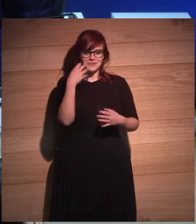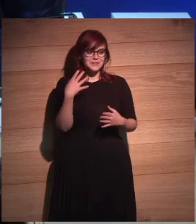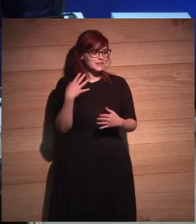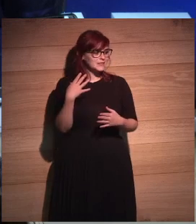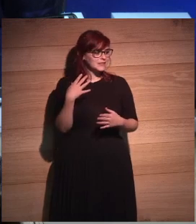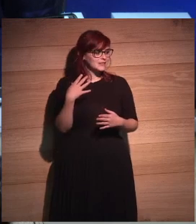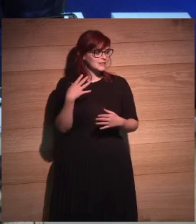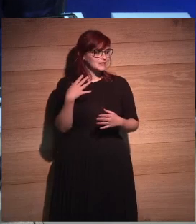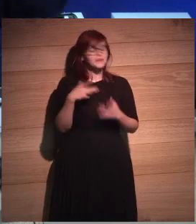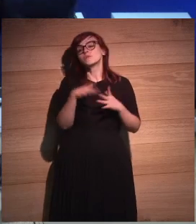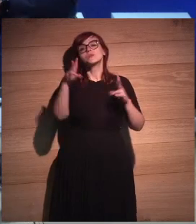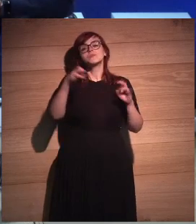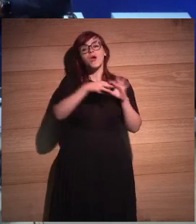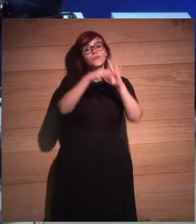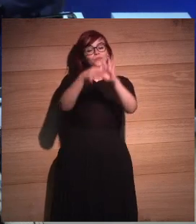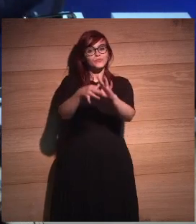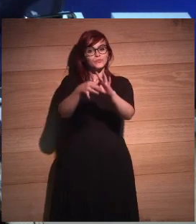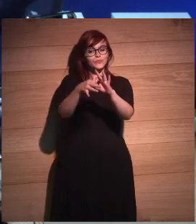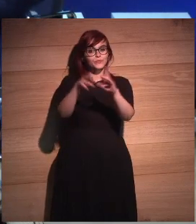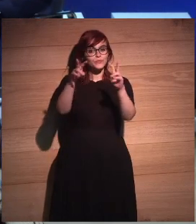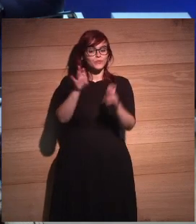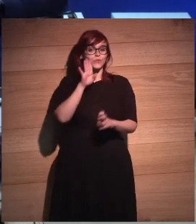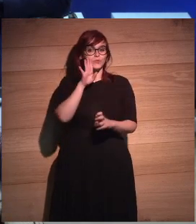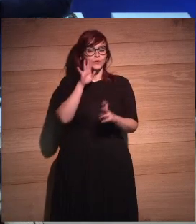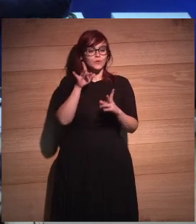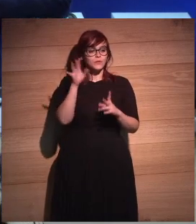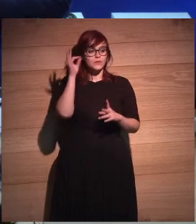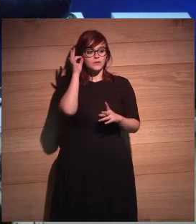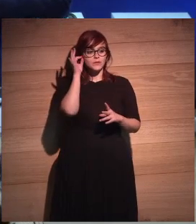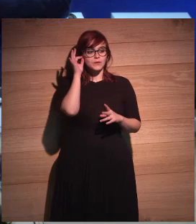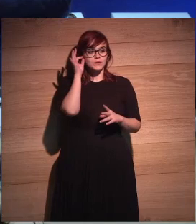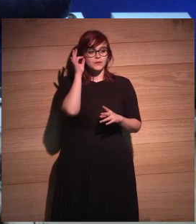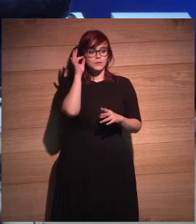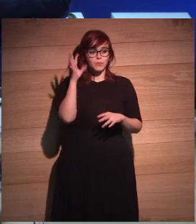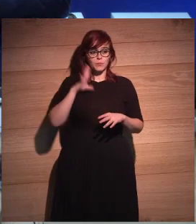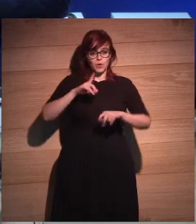Perdón. Va un poco en línea con lo que ha dicho ella. Por favor, sé muy